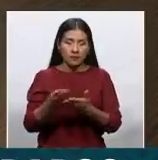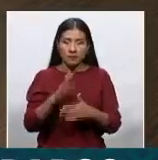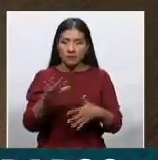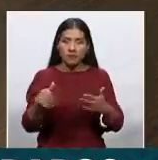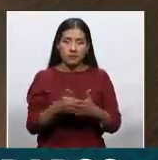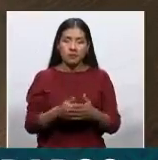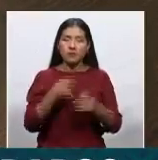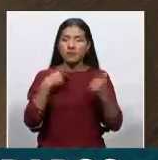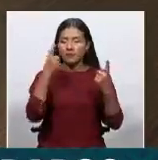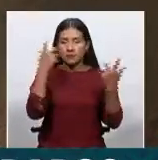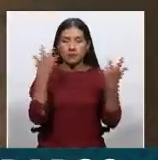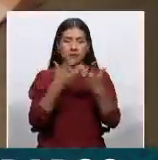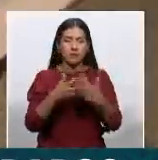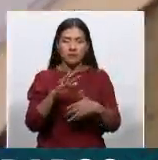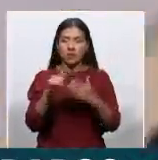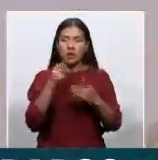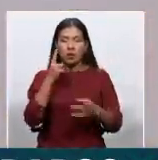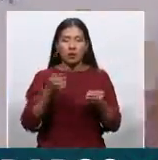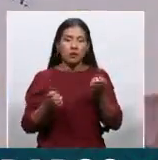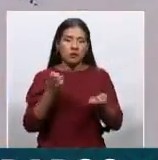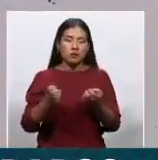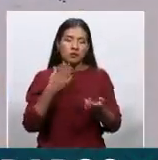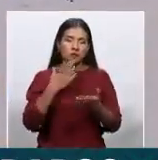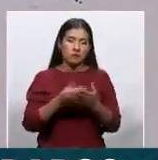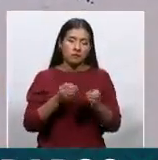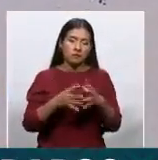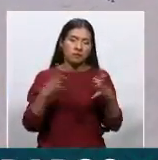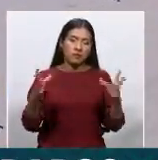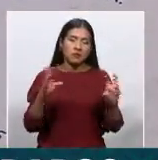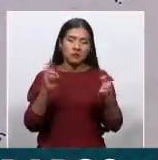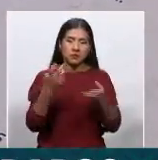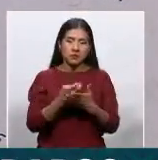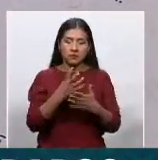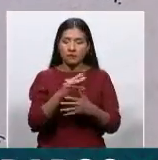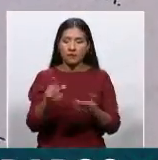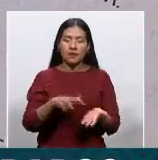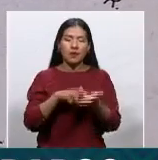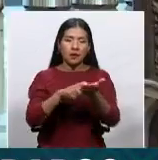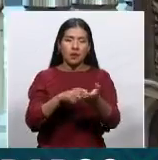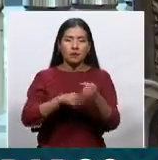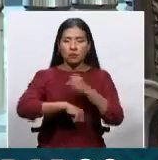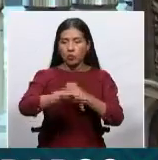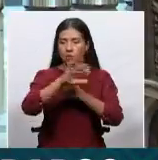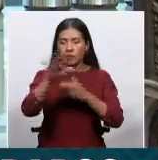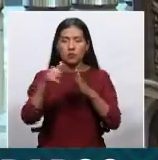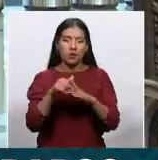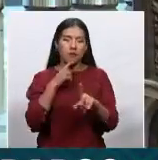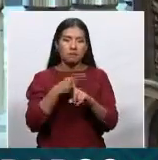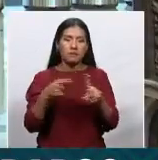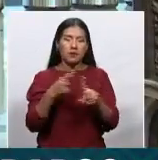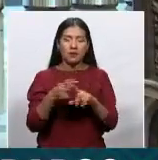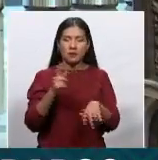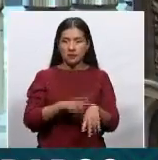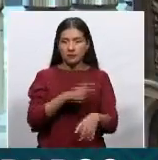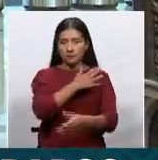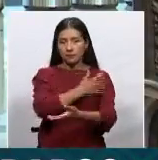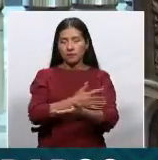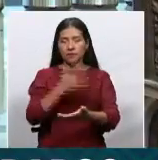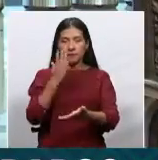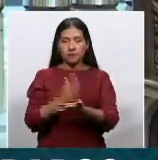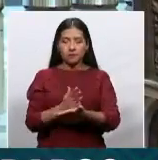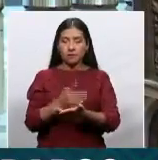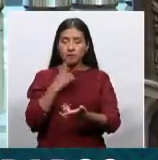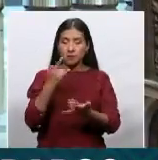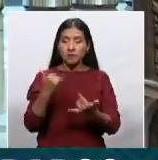congruencia con la estabilidad macroeconómica y la sostenibilidad de la deuda pública a mediano plazo. Este crédito